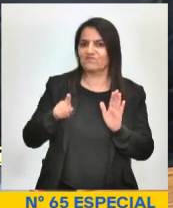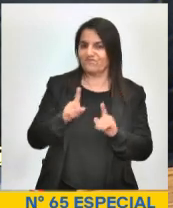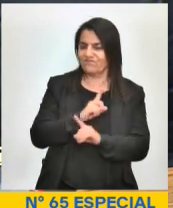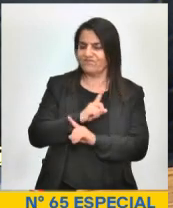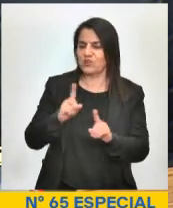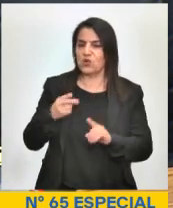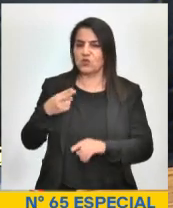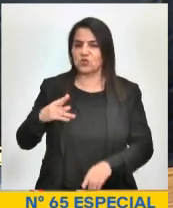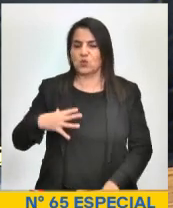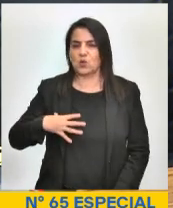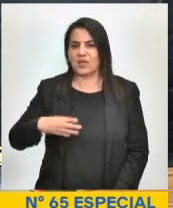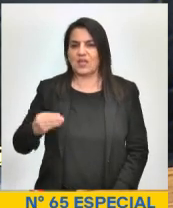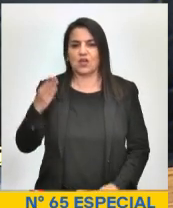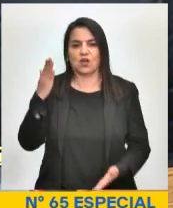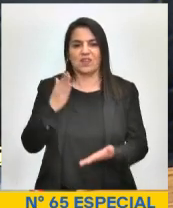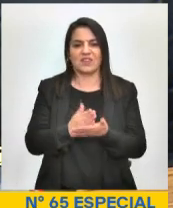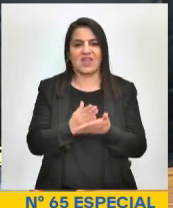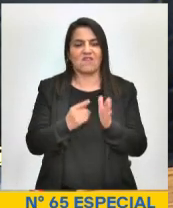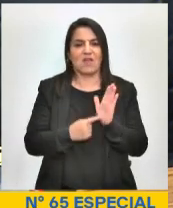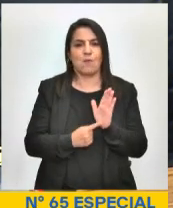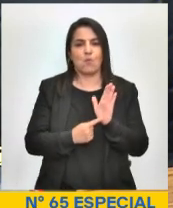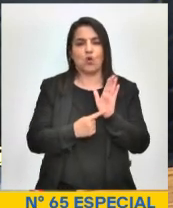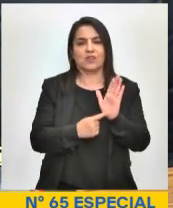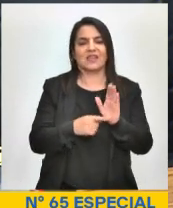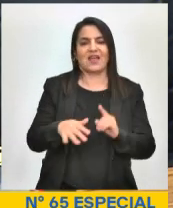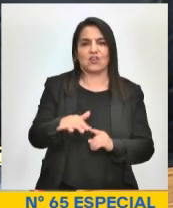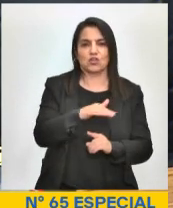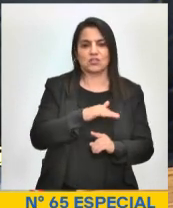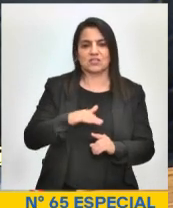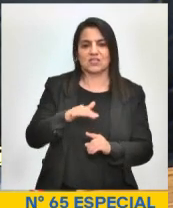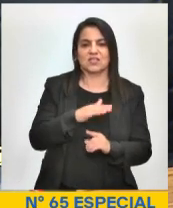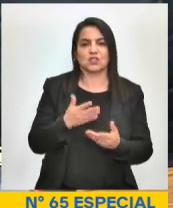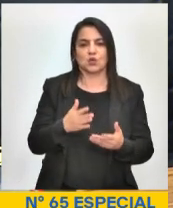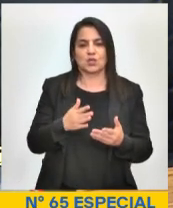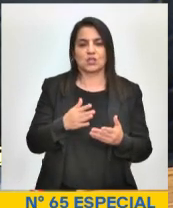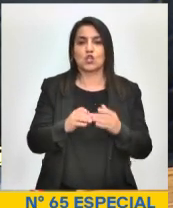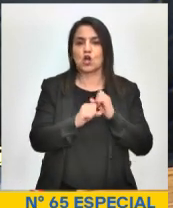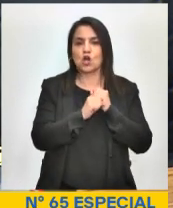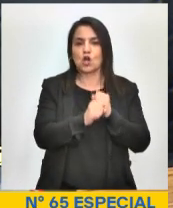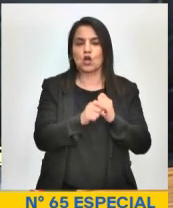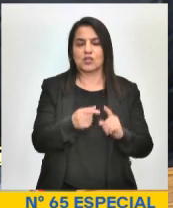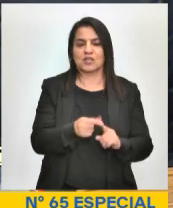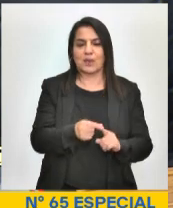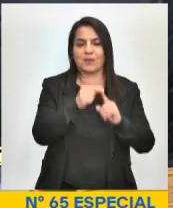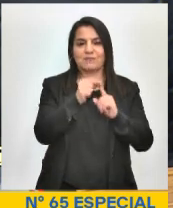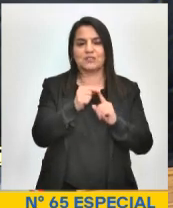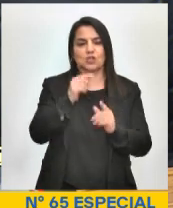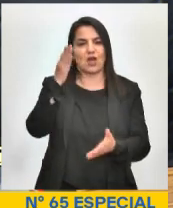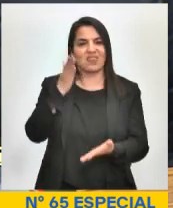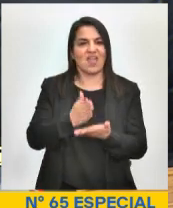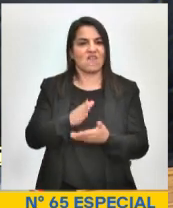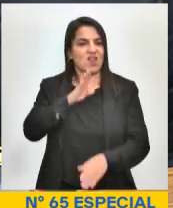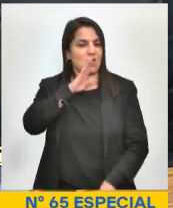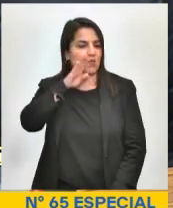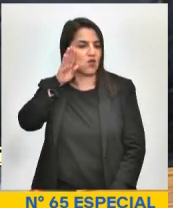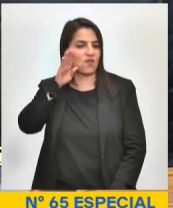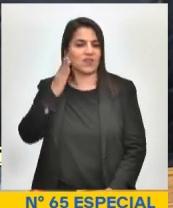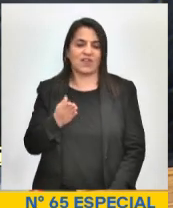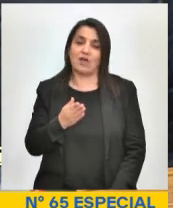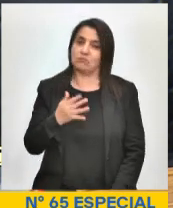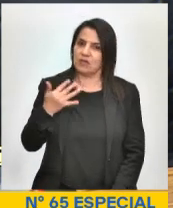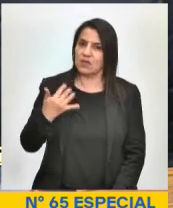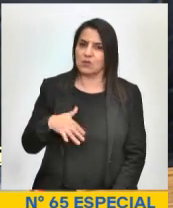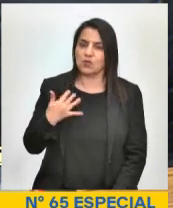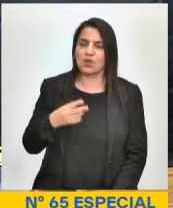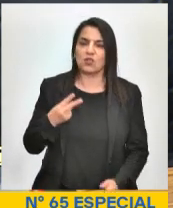debiendo haber al menos representado esta situación anómala y que pugna con un principio y el deber de probidad que le asistía, un elemento no menor.